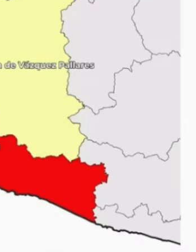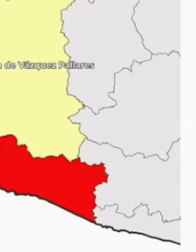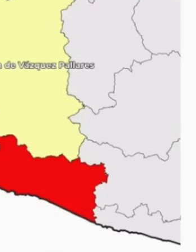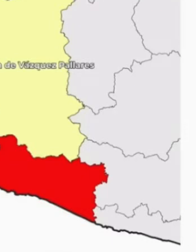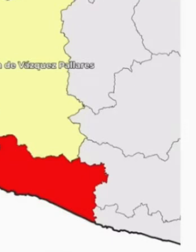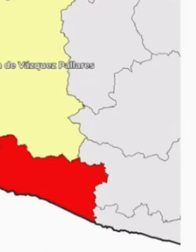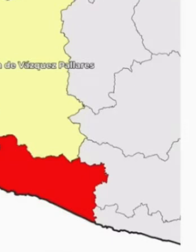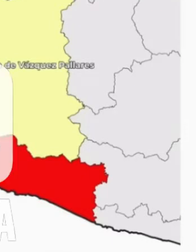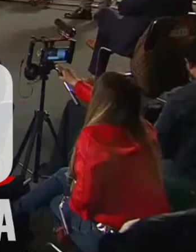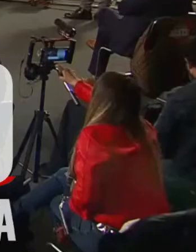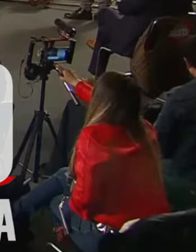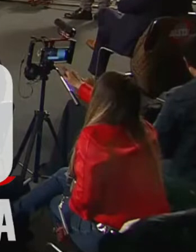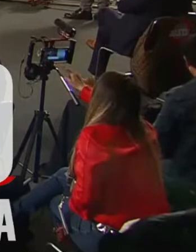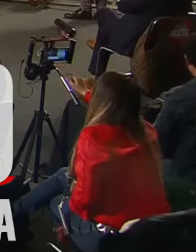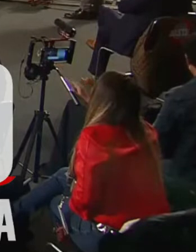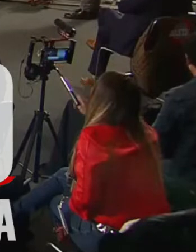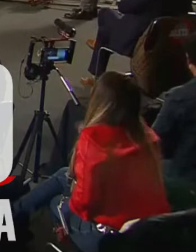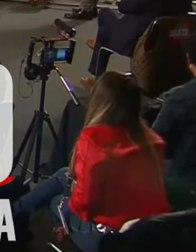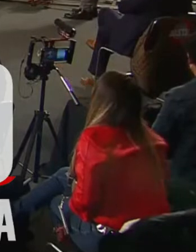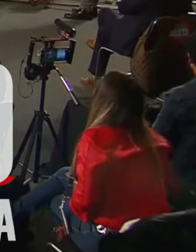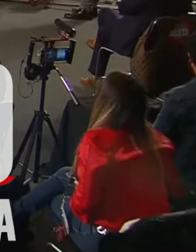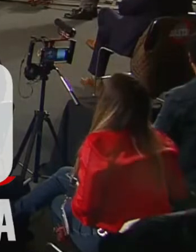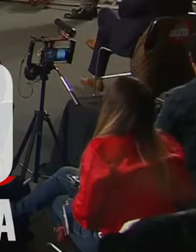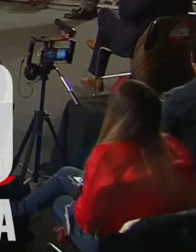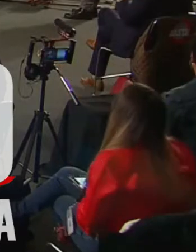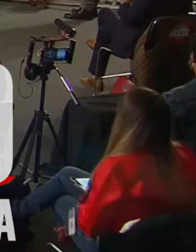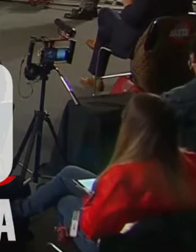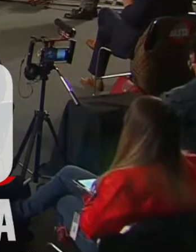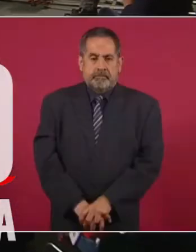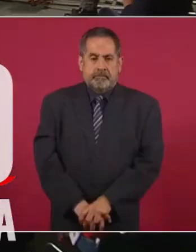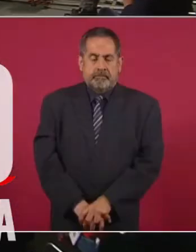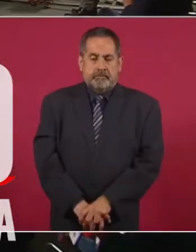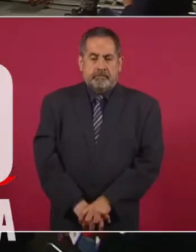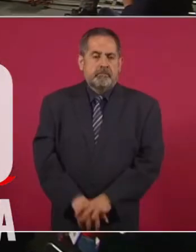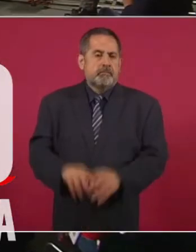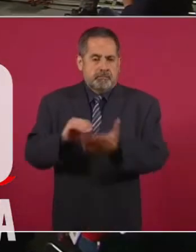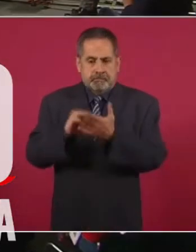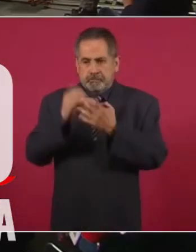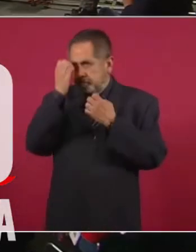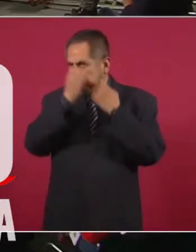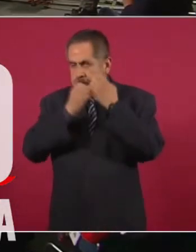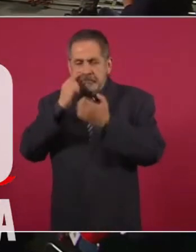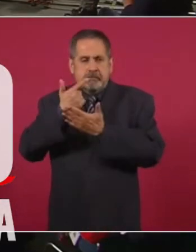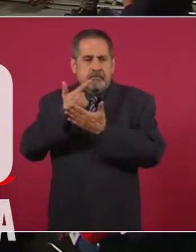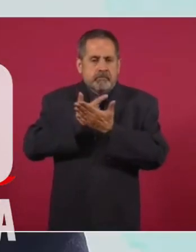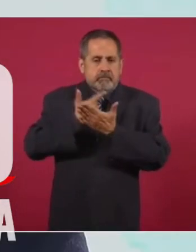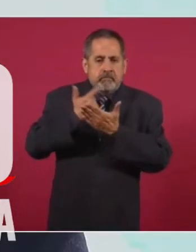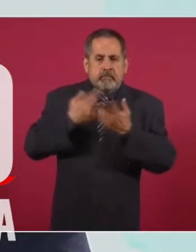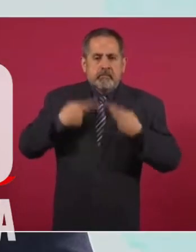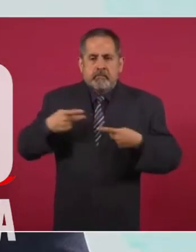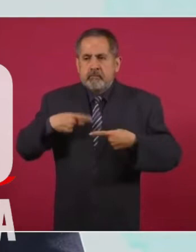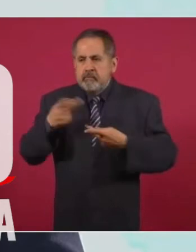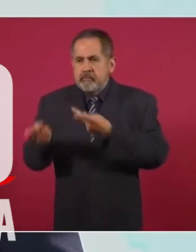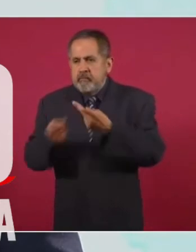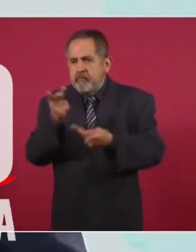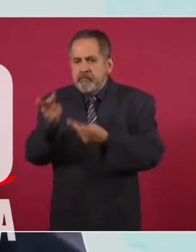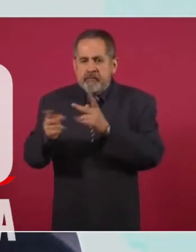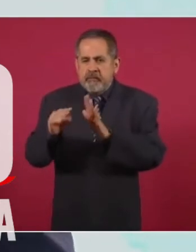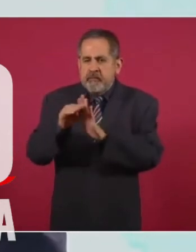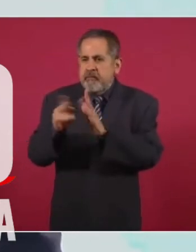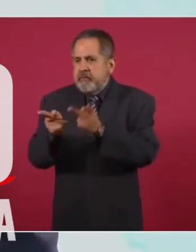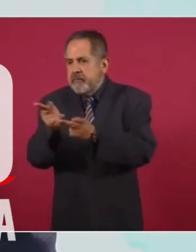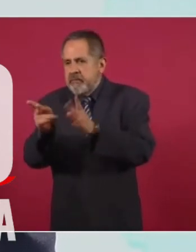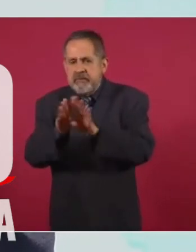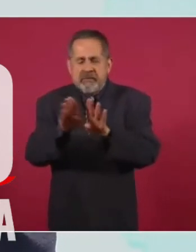esta información es todavía preliminar Ya se está realizando el censo por parte de la secretaría